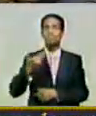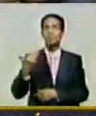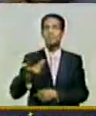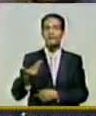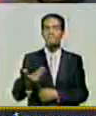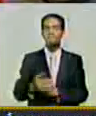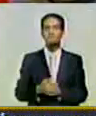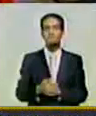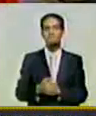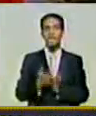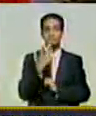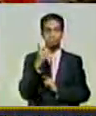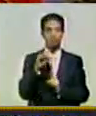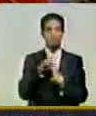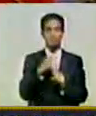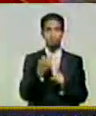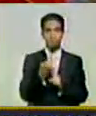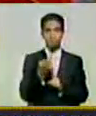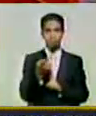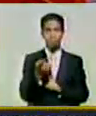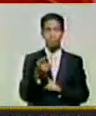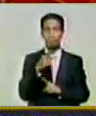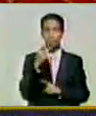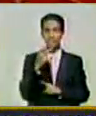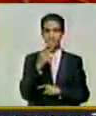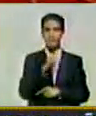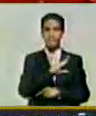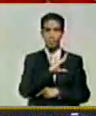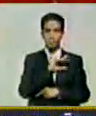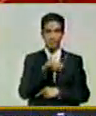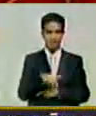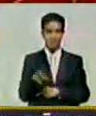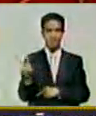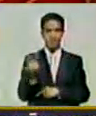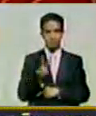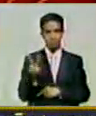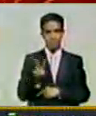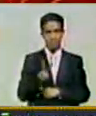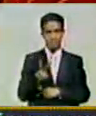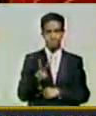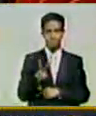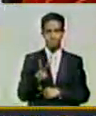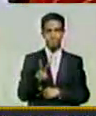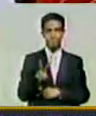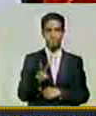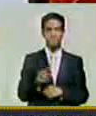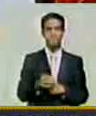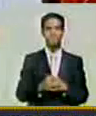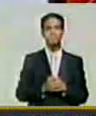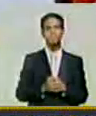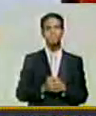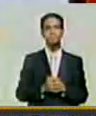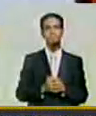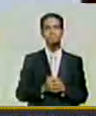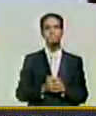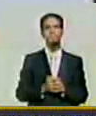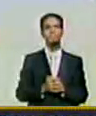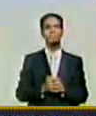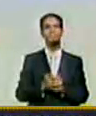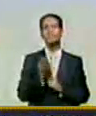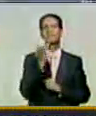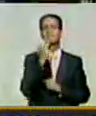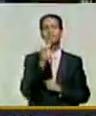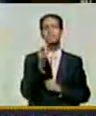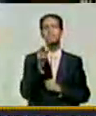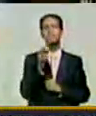momento político que se quiere vivir en Venezuela. Yo entiendo que puede haber siempre, cuando ocurren eventos como este,